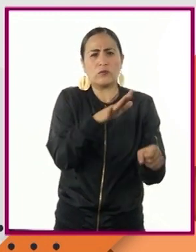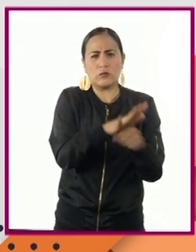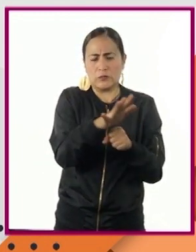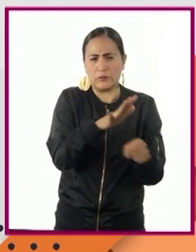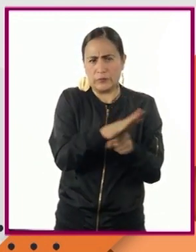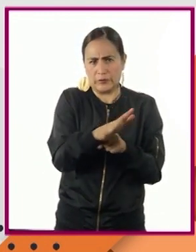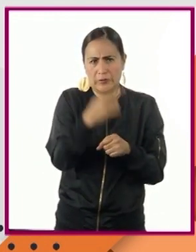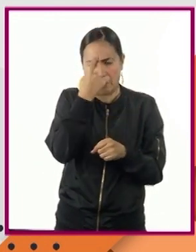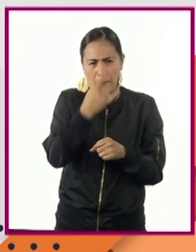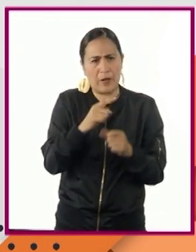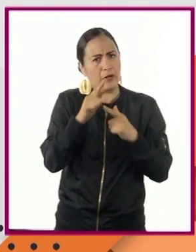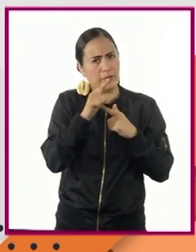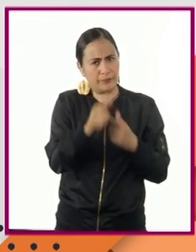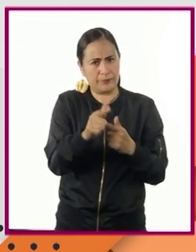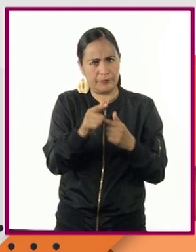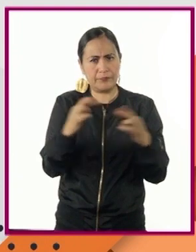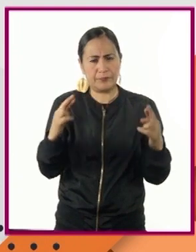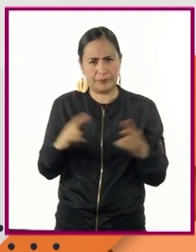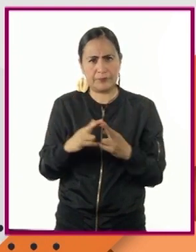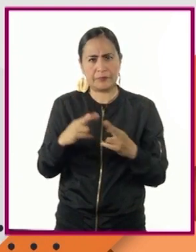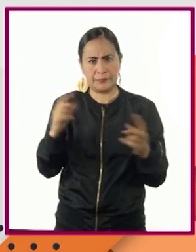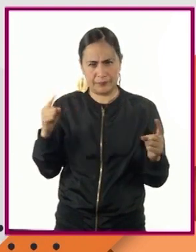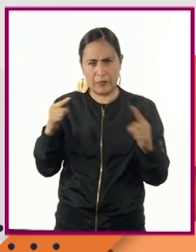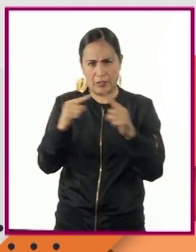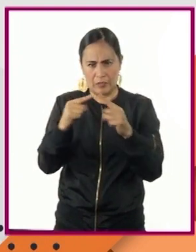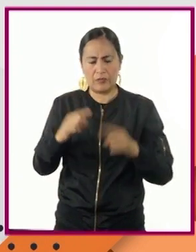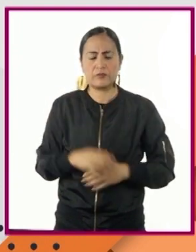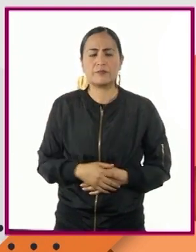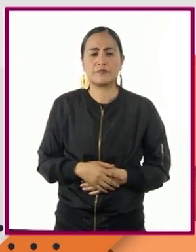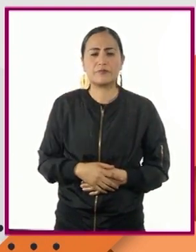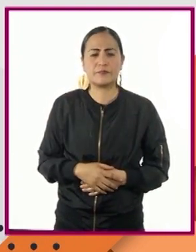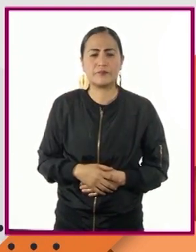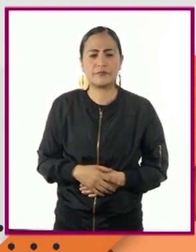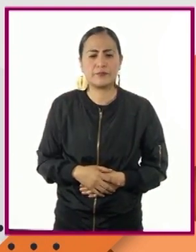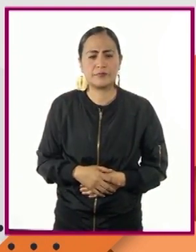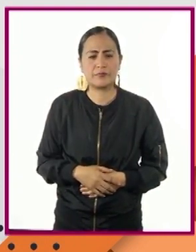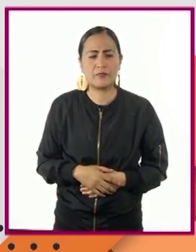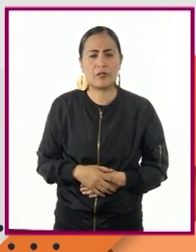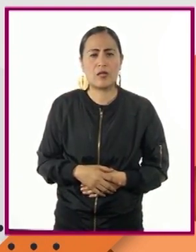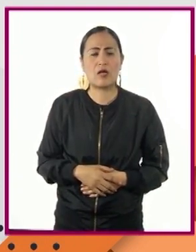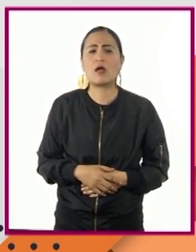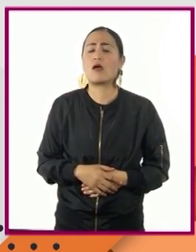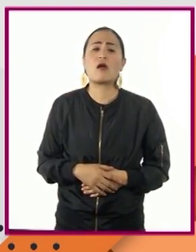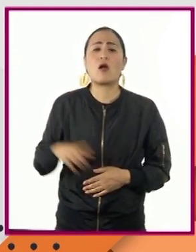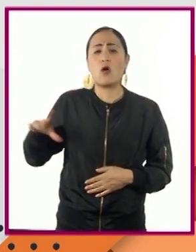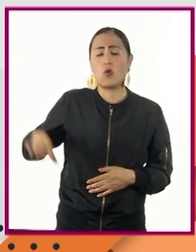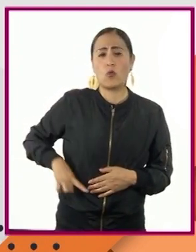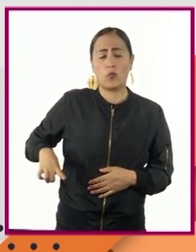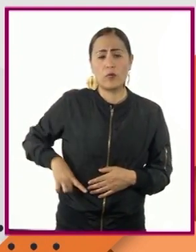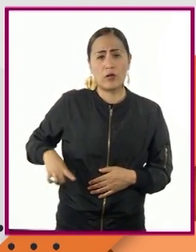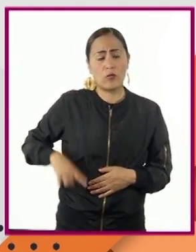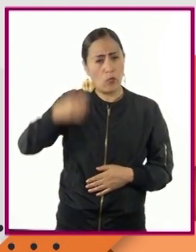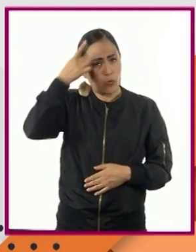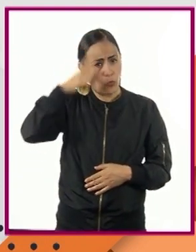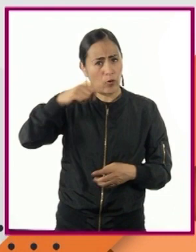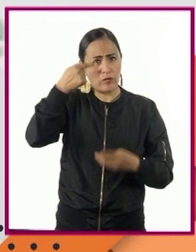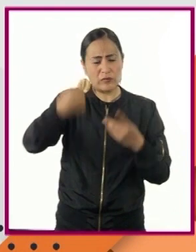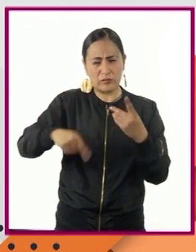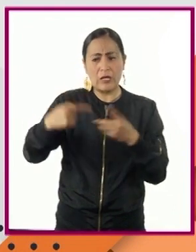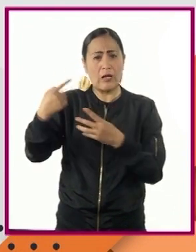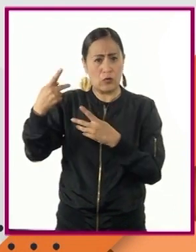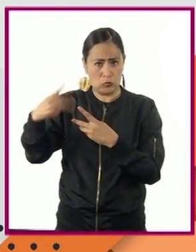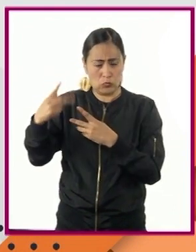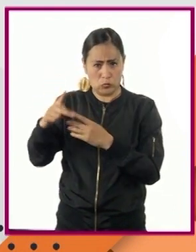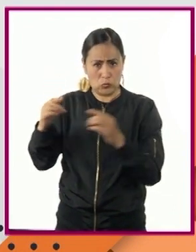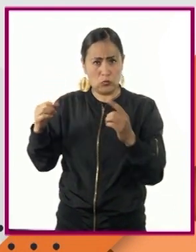templos. Quinto, declarar que han sido y son propiedad de la nación todos los bienes que hoy administra el clero secular